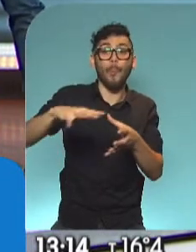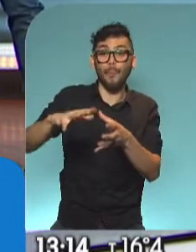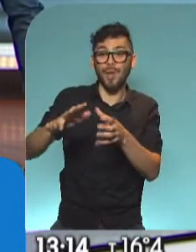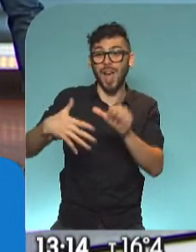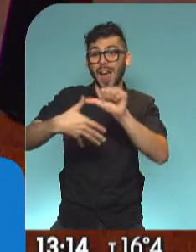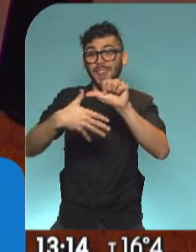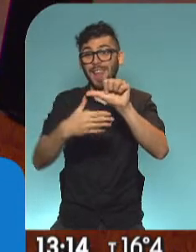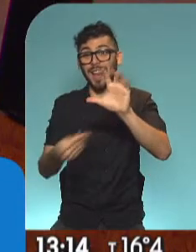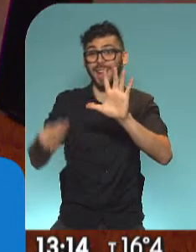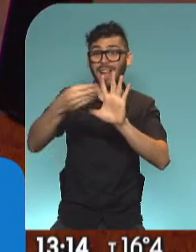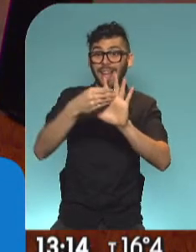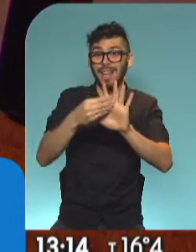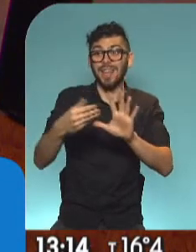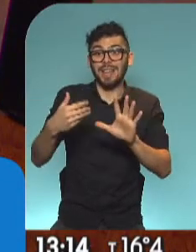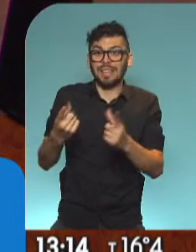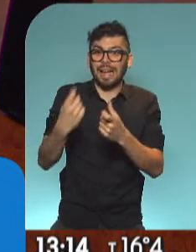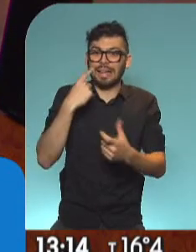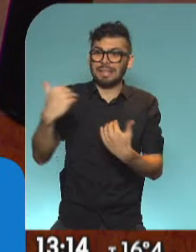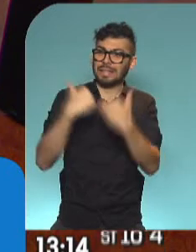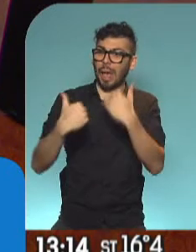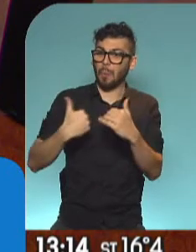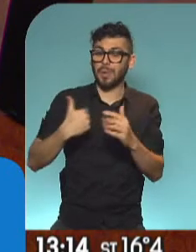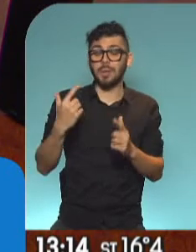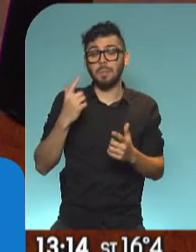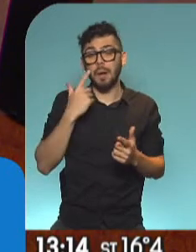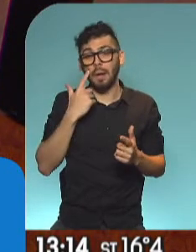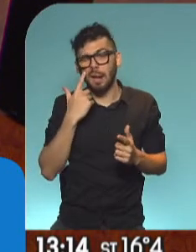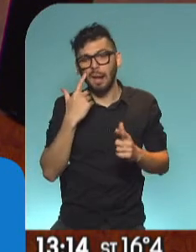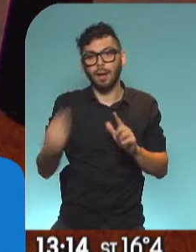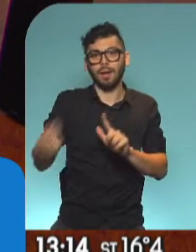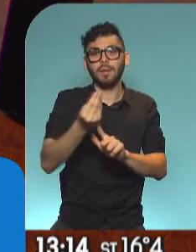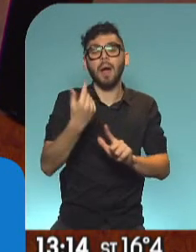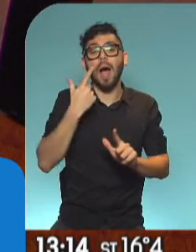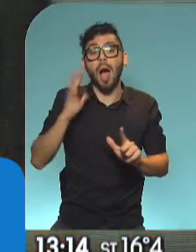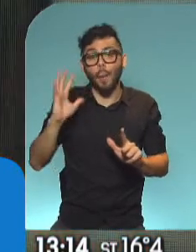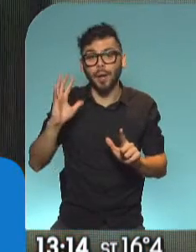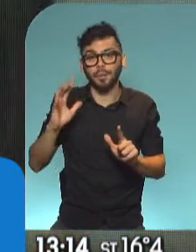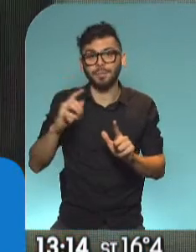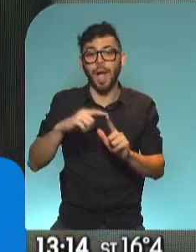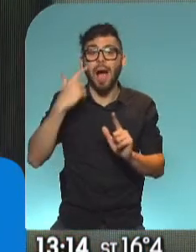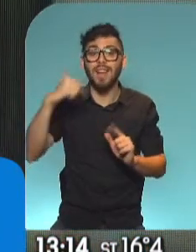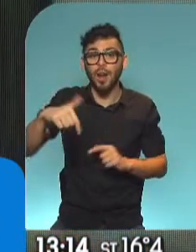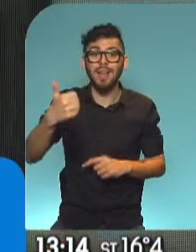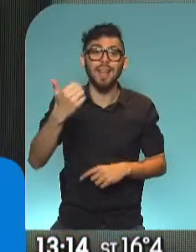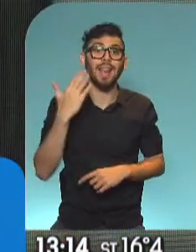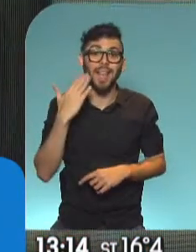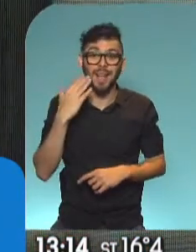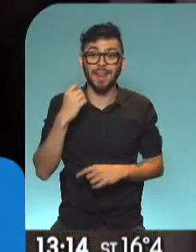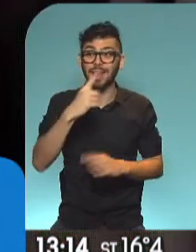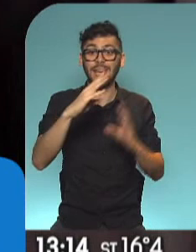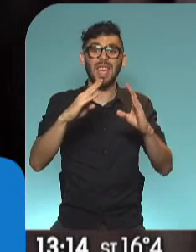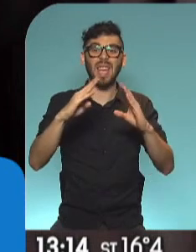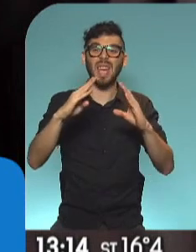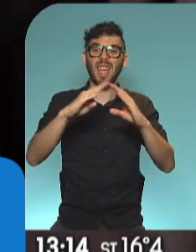cara a las elecciones, ¿verdad? Veremos ahora entonces qué pasa. Hoy a las 6 de la tarde, hora argentina, desde la Casa Blanca se